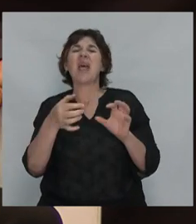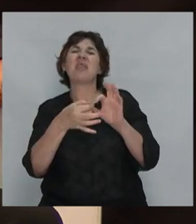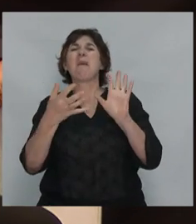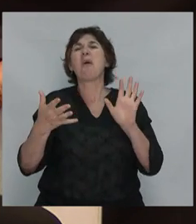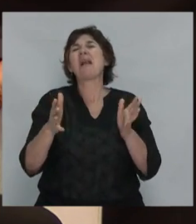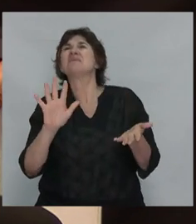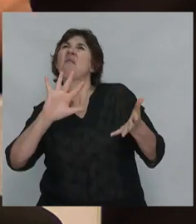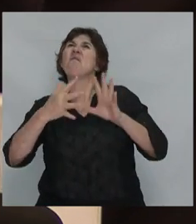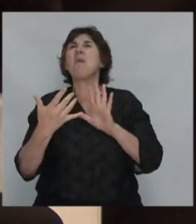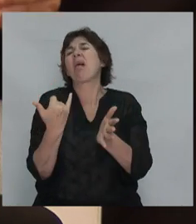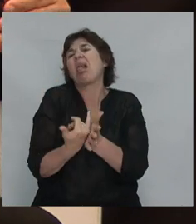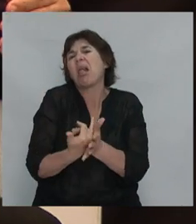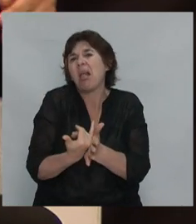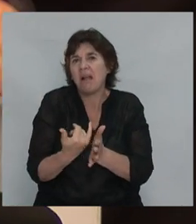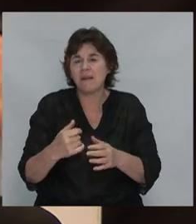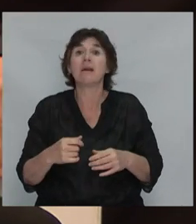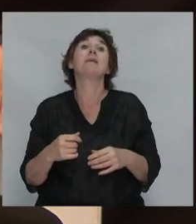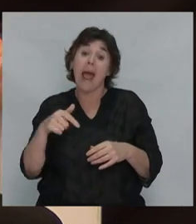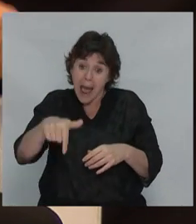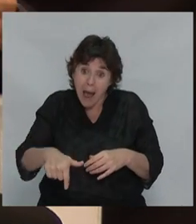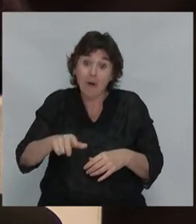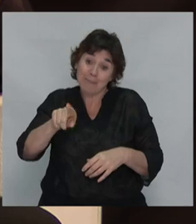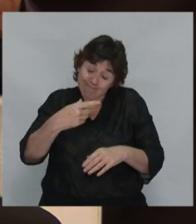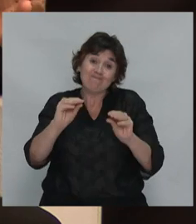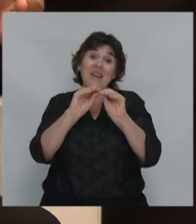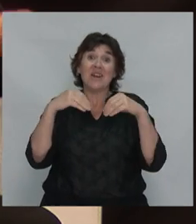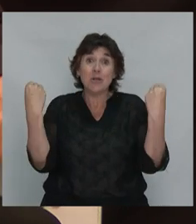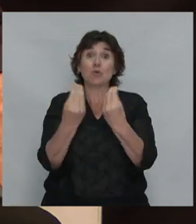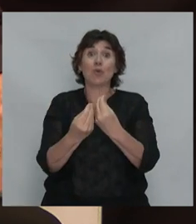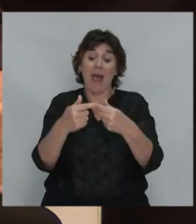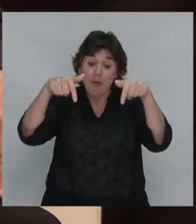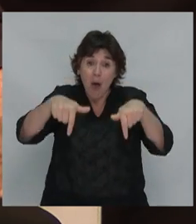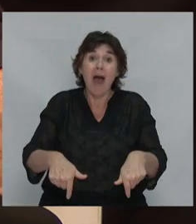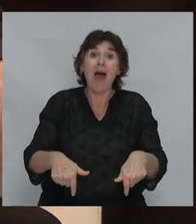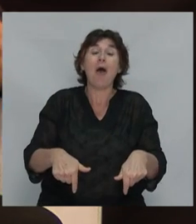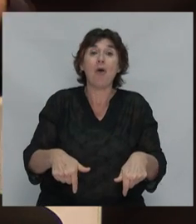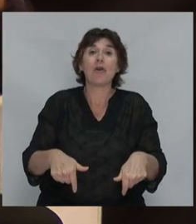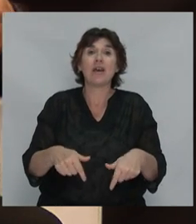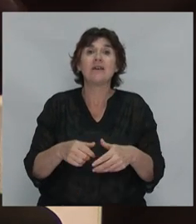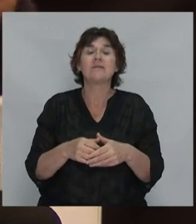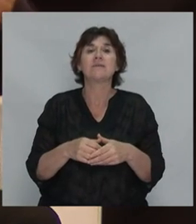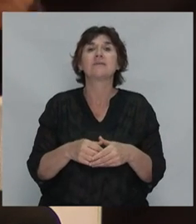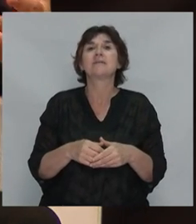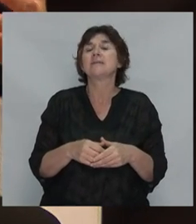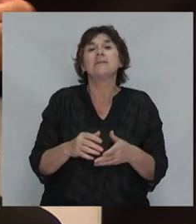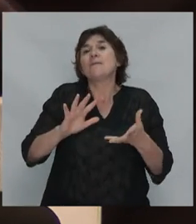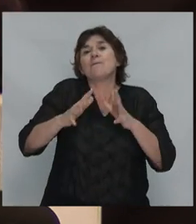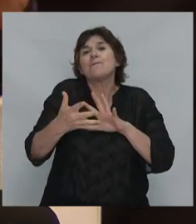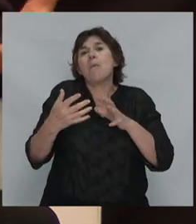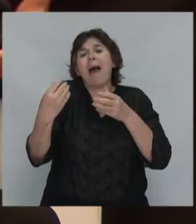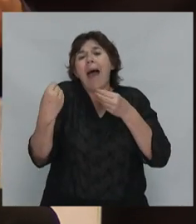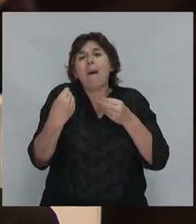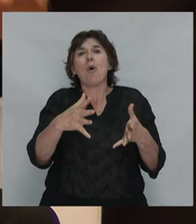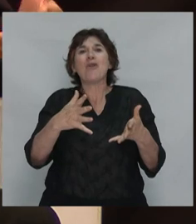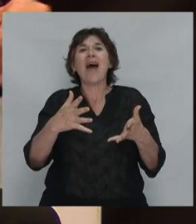superficialidad y el resultado es que hay hoy día un abandono del